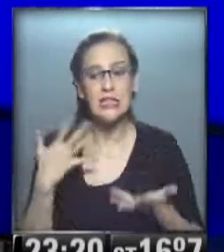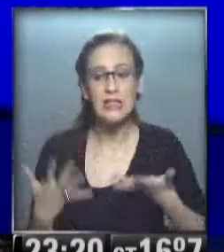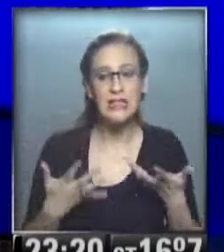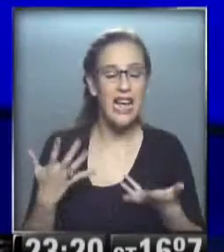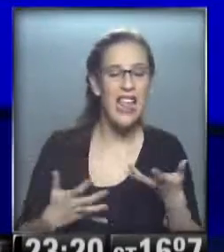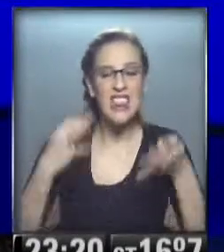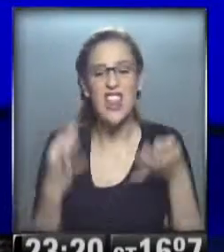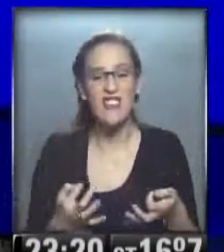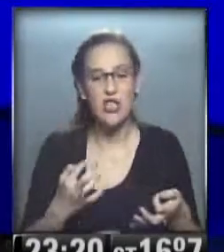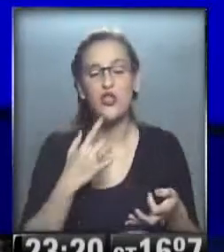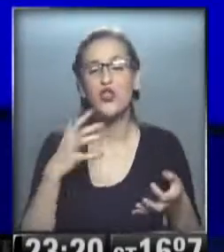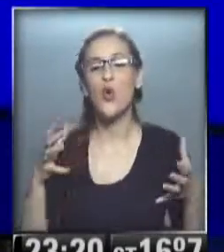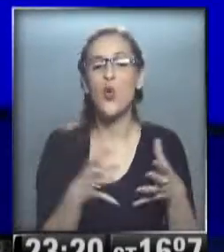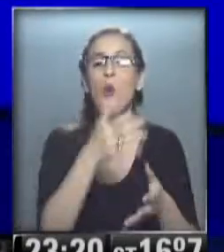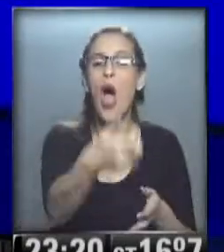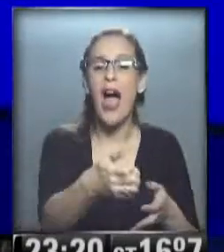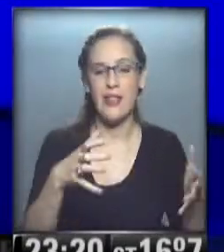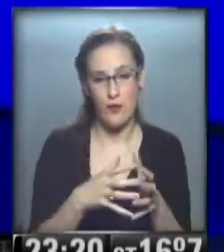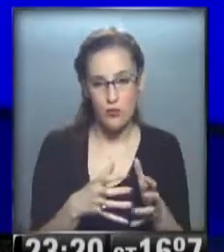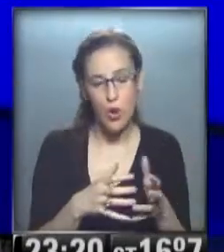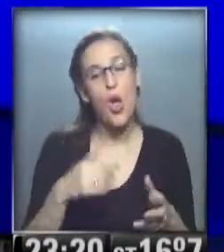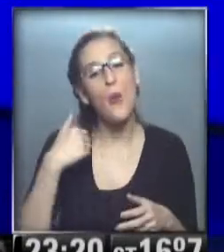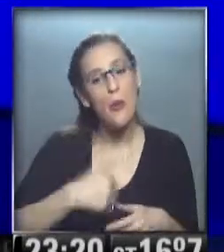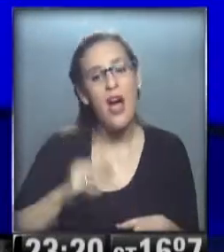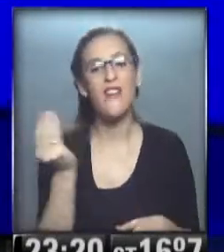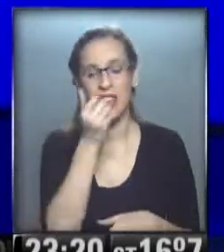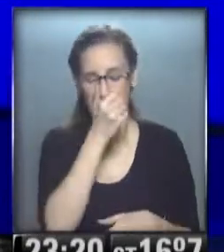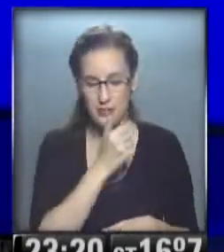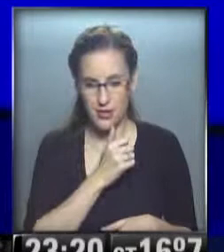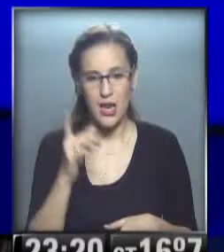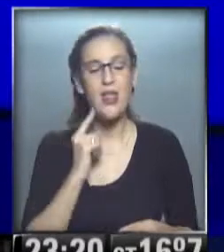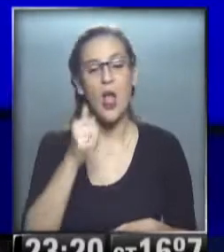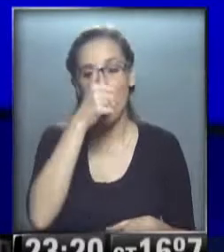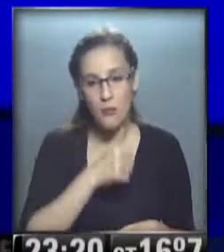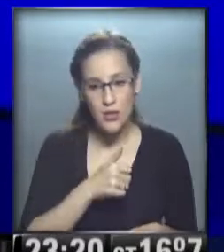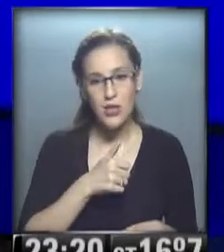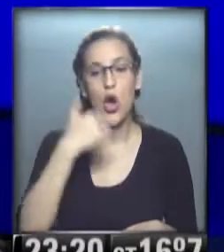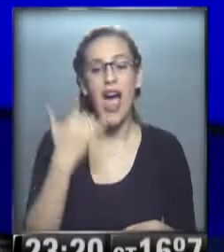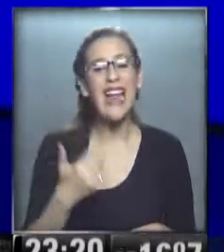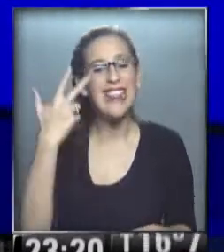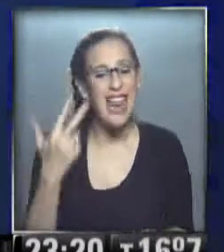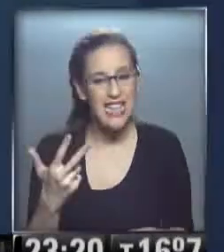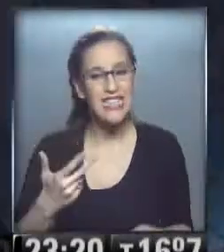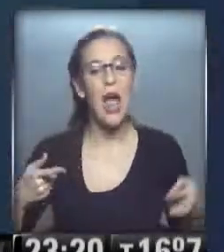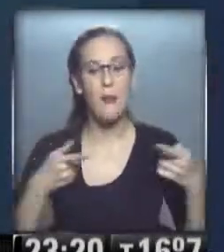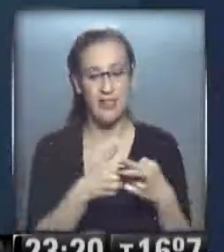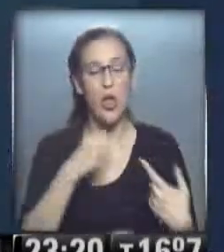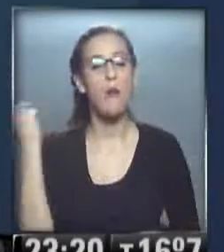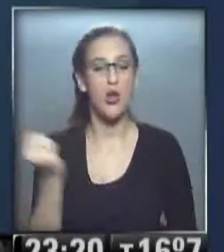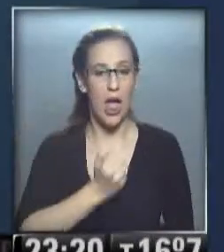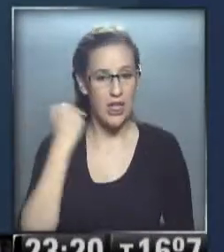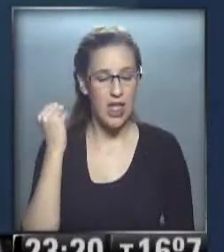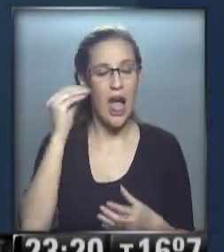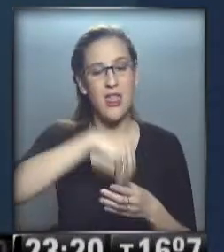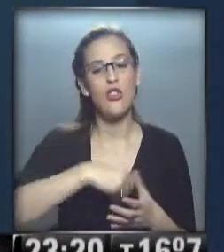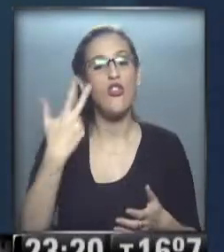primera del fútbol argentino. En este caso se va a definir el fin de semana. El día domingo se van a jugar los tres partidos que involucran a los tres que pueden llegar a